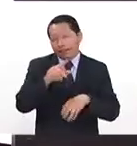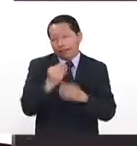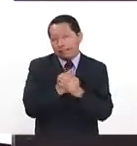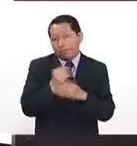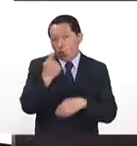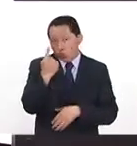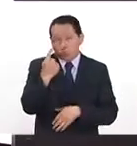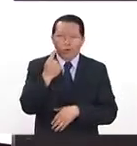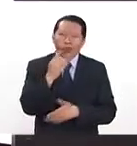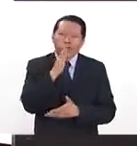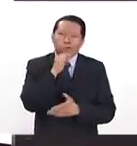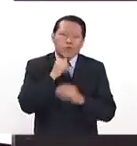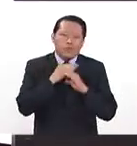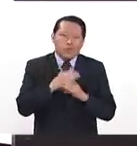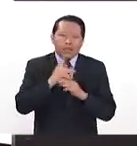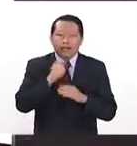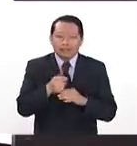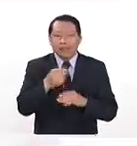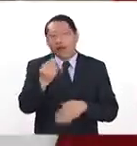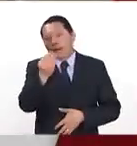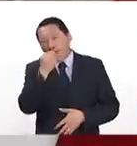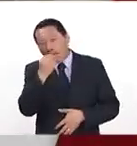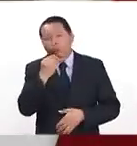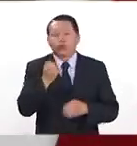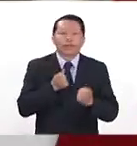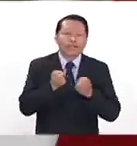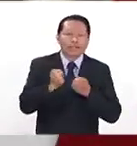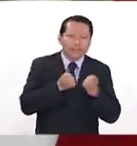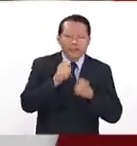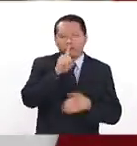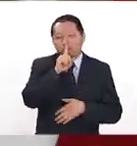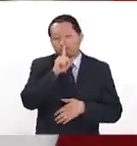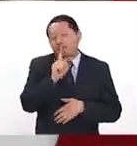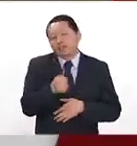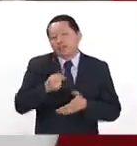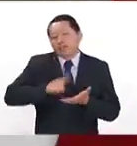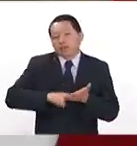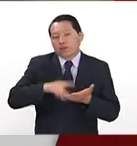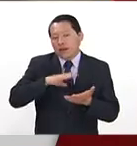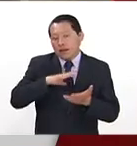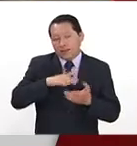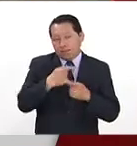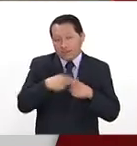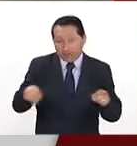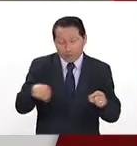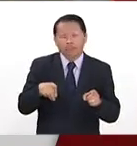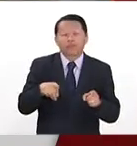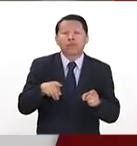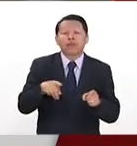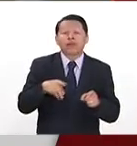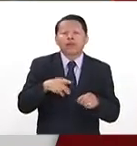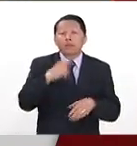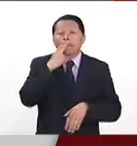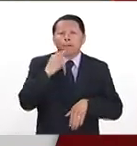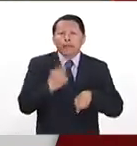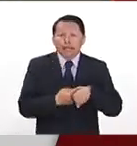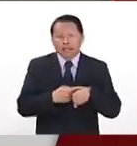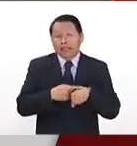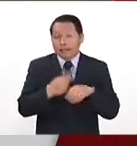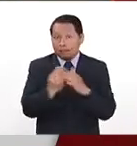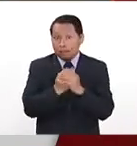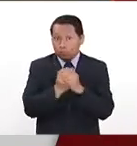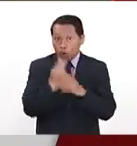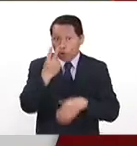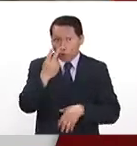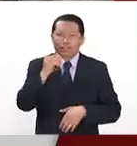de la alimentación, el ejercicio realmente no va a ser ninguno. Esto es una autoinmunidad y bueno, es un mecanismo diferente. Pero en el caso de la diabetes tipo 2, sí